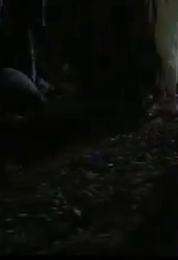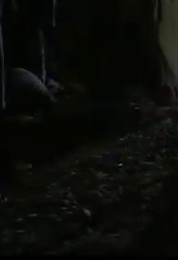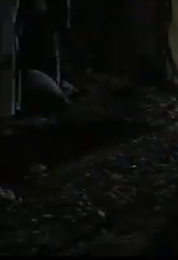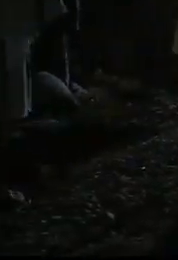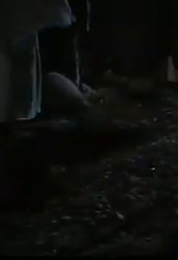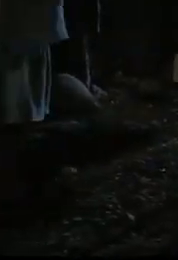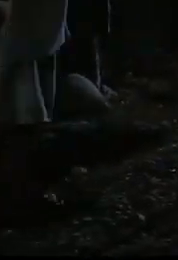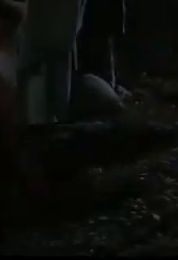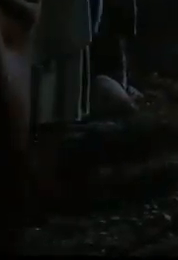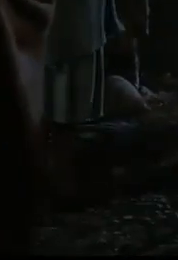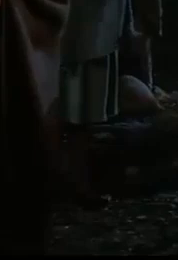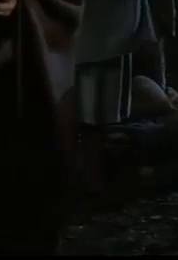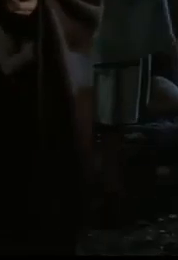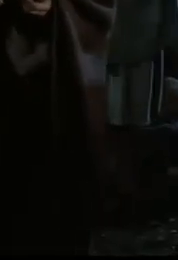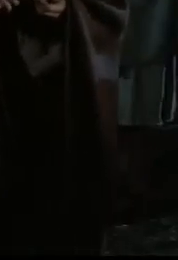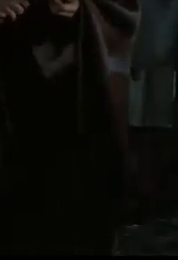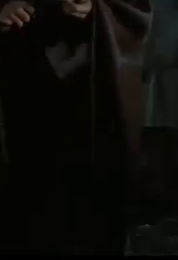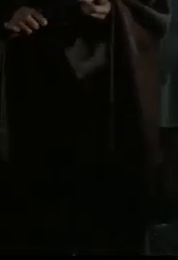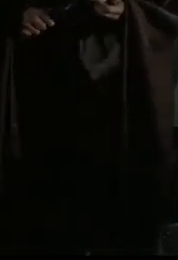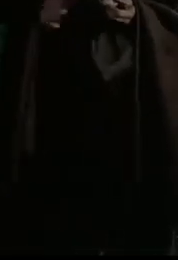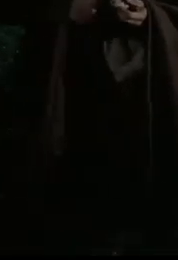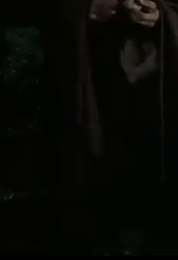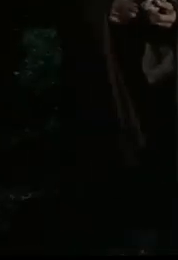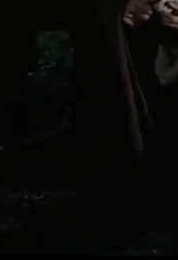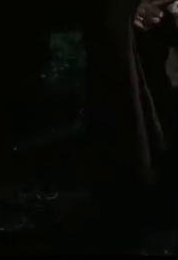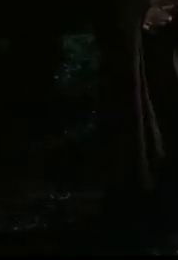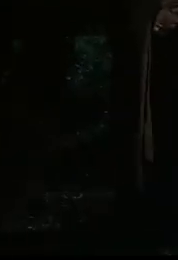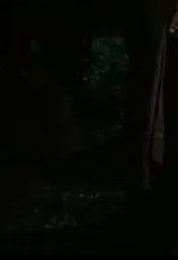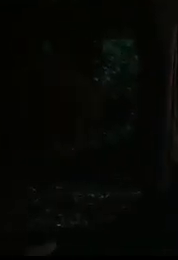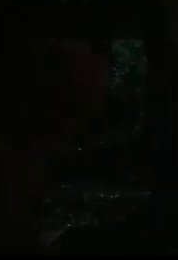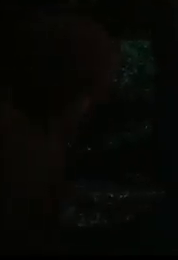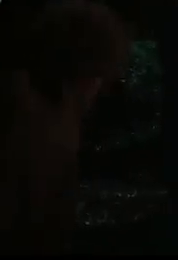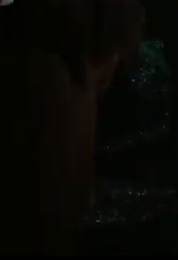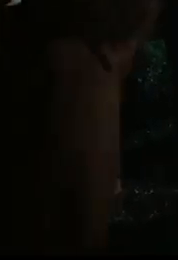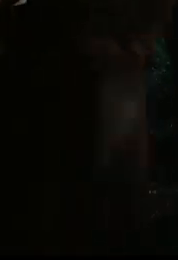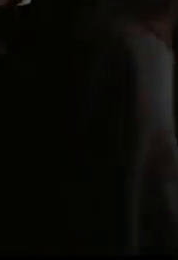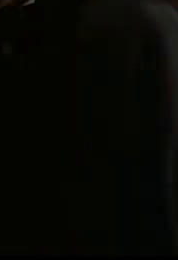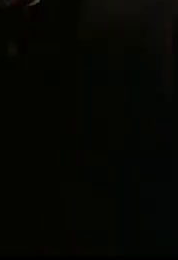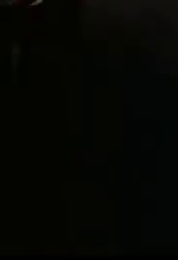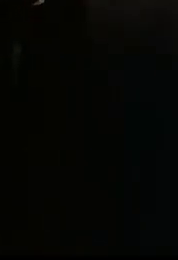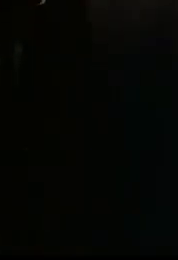Jesús salió de Jerusalén y se fue al Monte de los Olivos a orar.